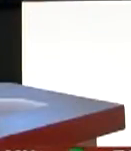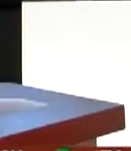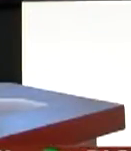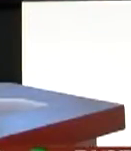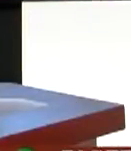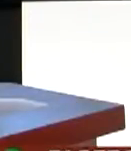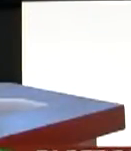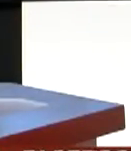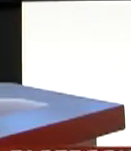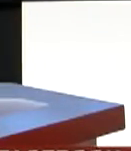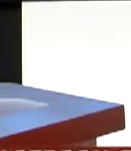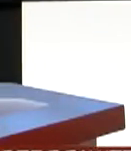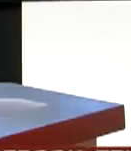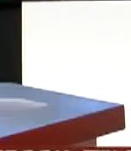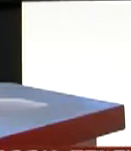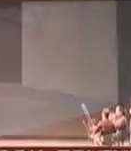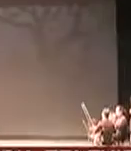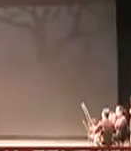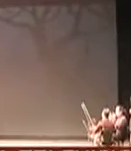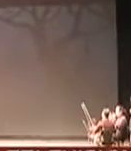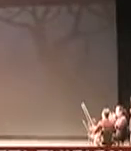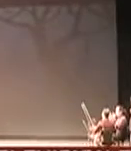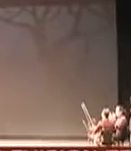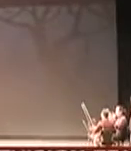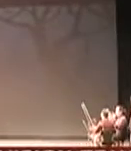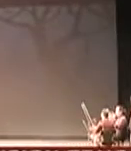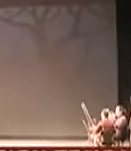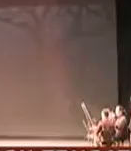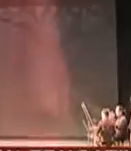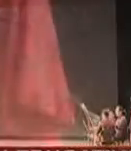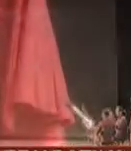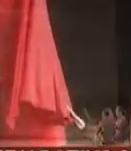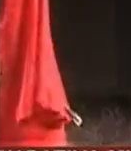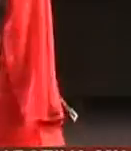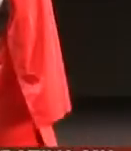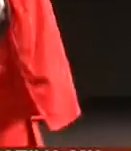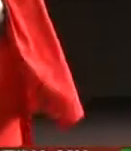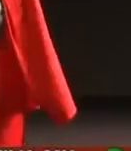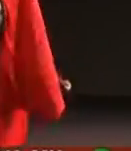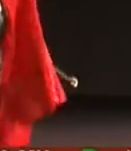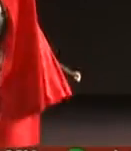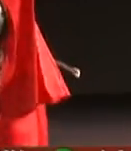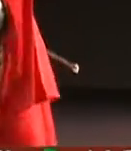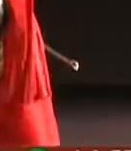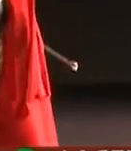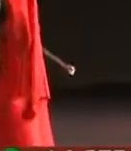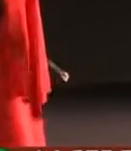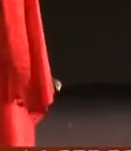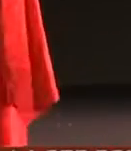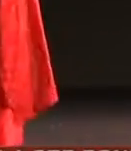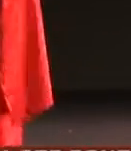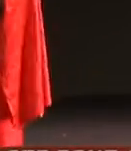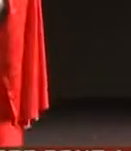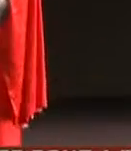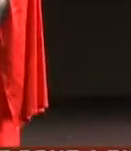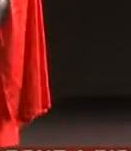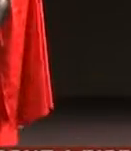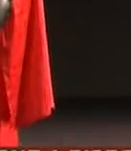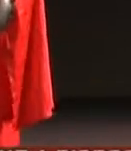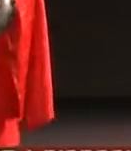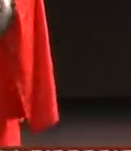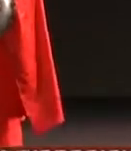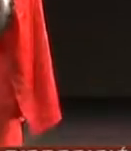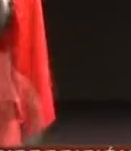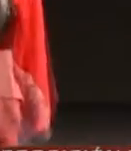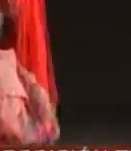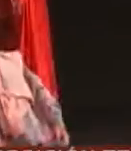Ópera de Pekín, la Ópera de Pekín de la provincia de Guizhou, se sumó a la conmemoración por el 400 aniversario luctuoso de Miguel de Cervantes